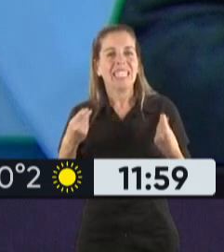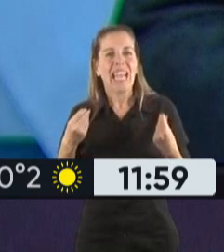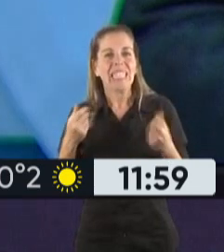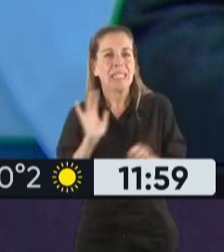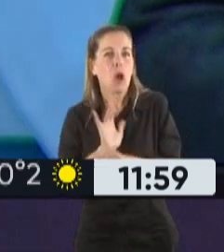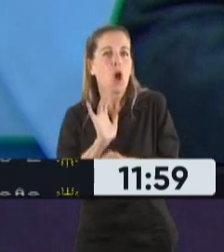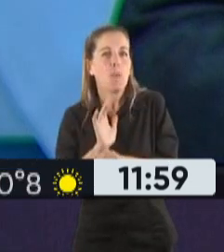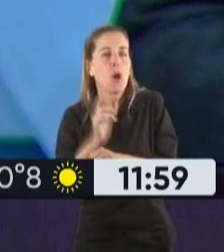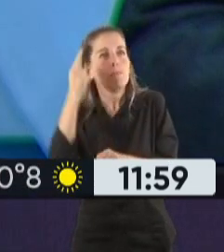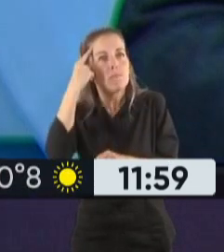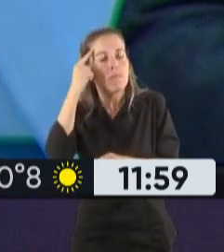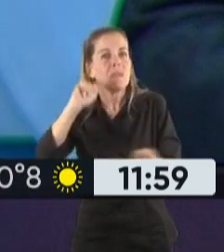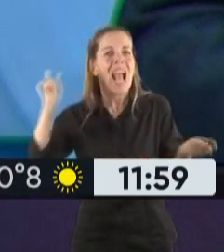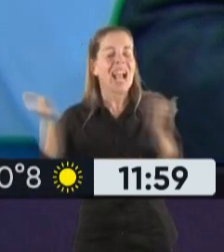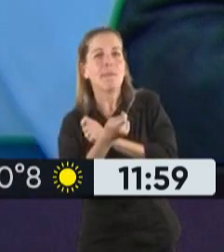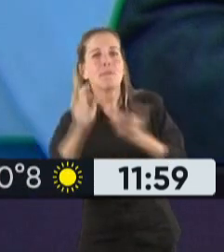en una locura climática.